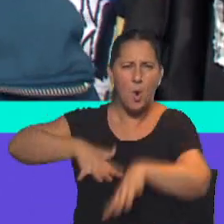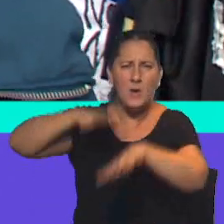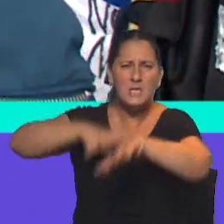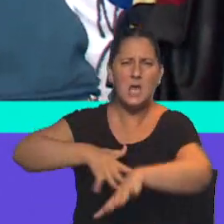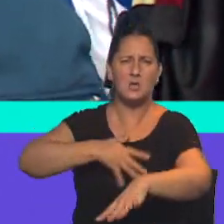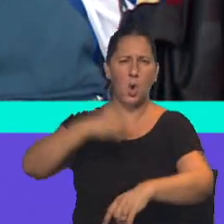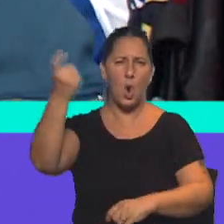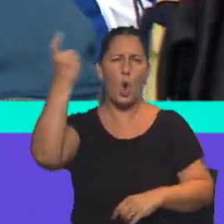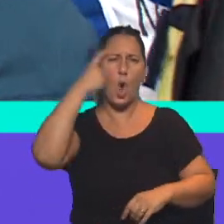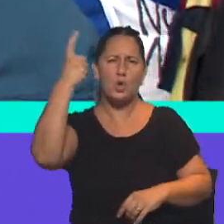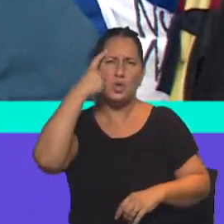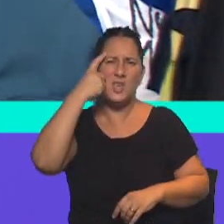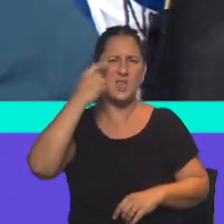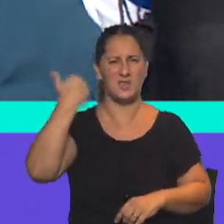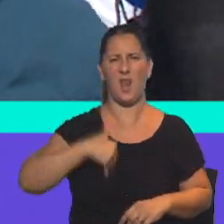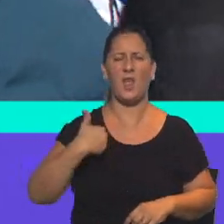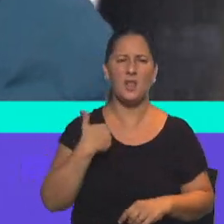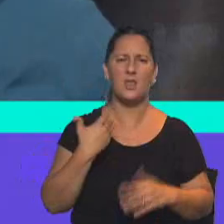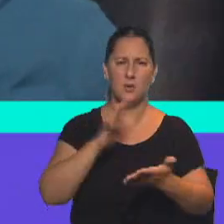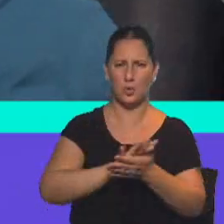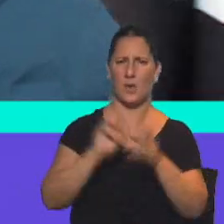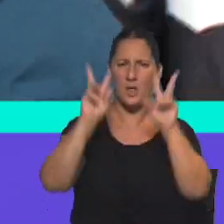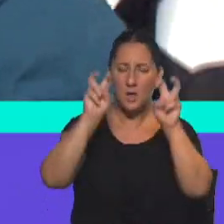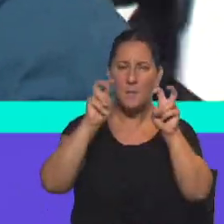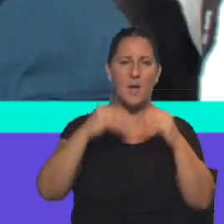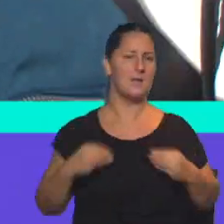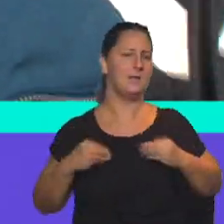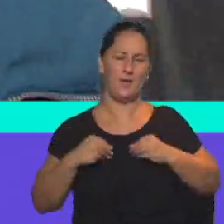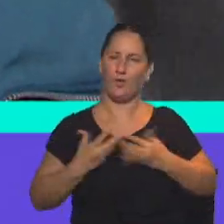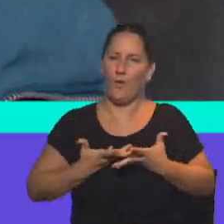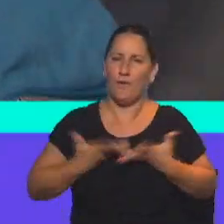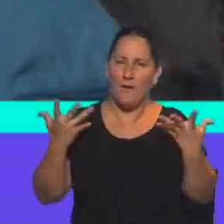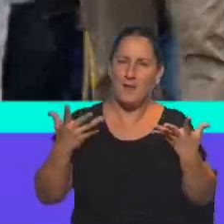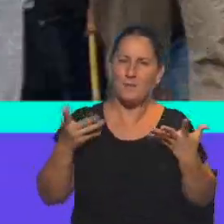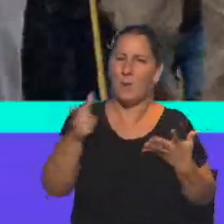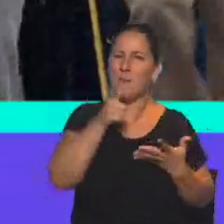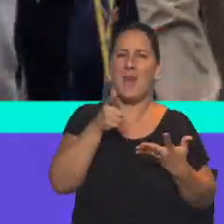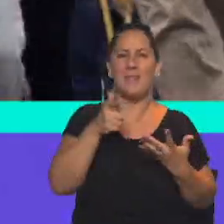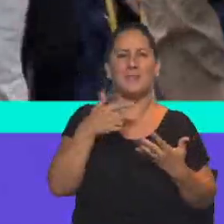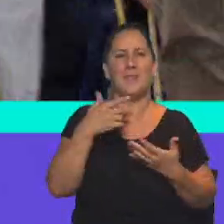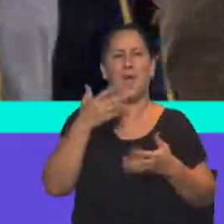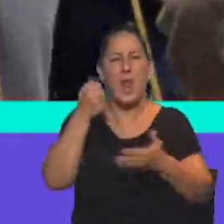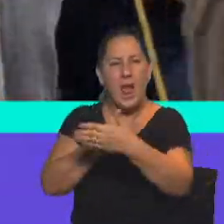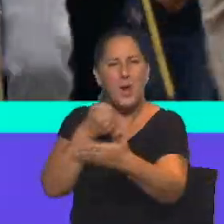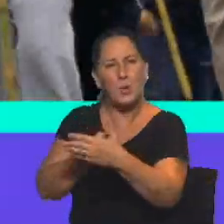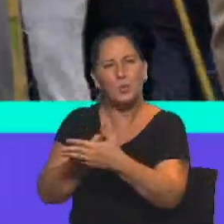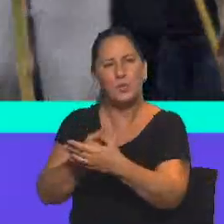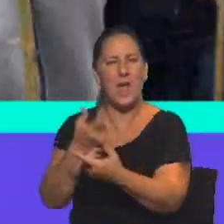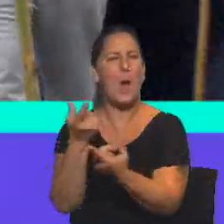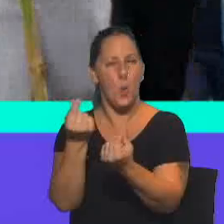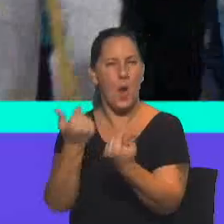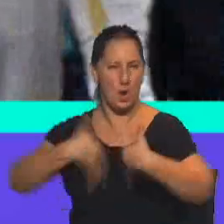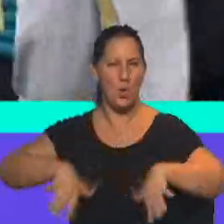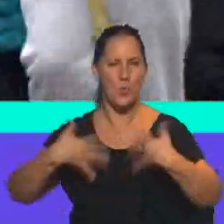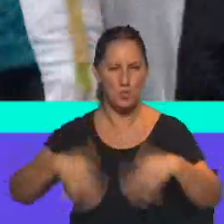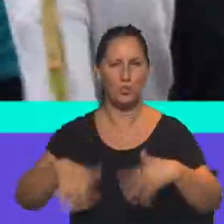esta conciencia que tiene nuestro pueblo, está sumamente feliz porque no ha sido en vano y porque seguimos buscando